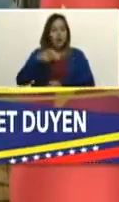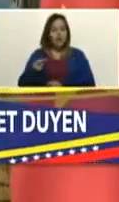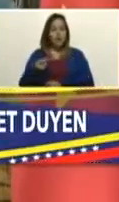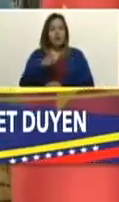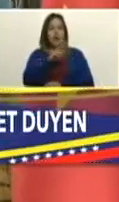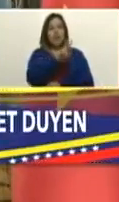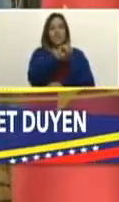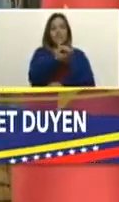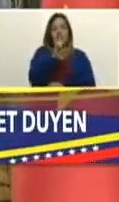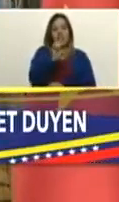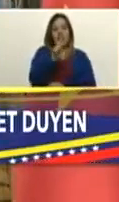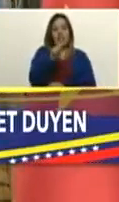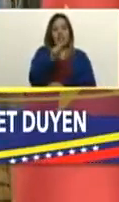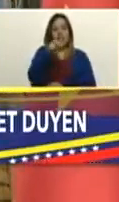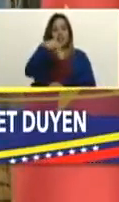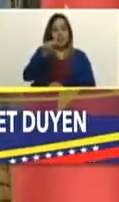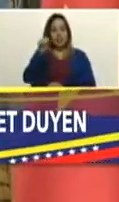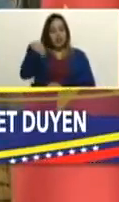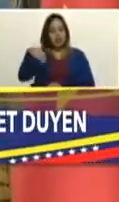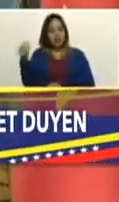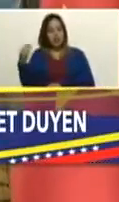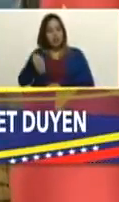Vietnam y el pueblo de Venezuela.